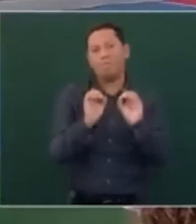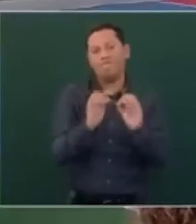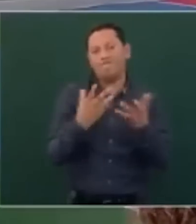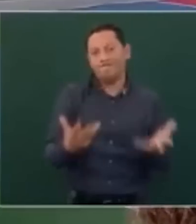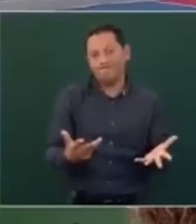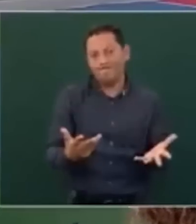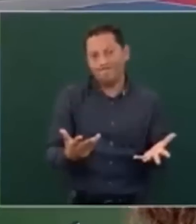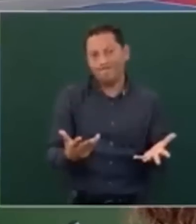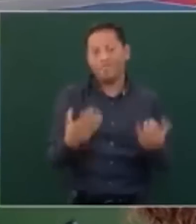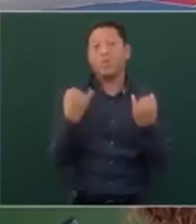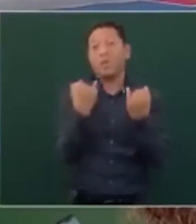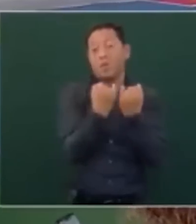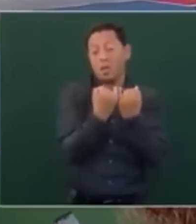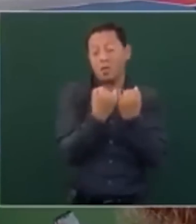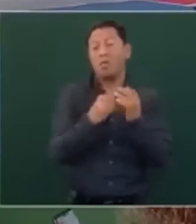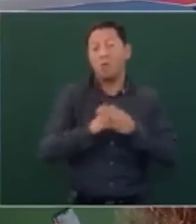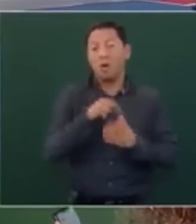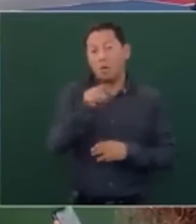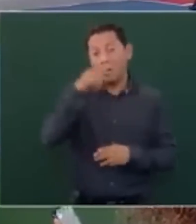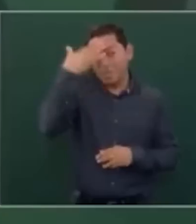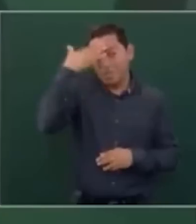también en pago,